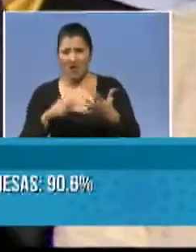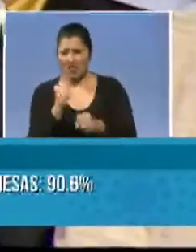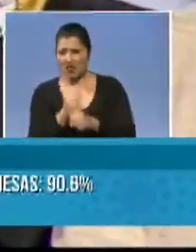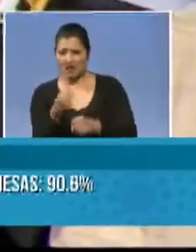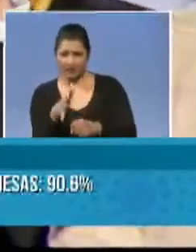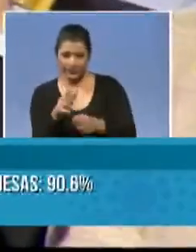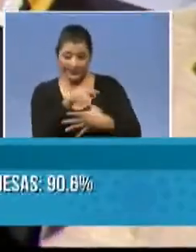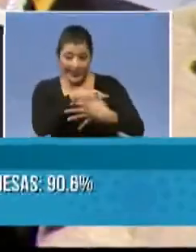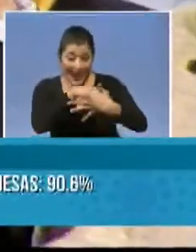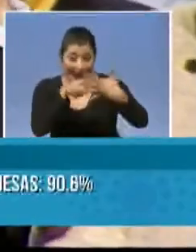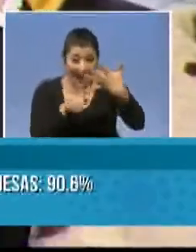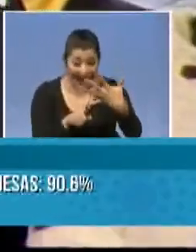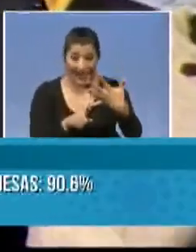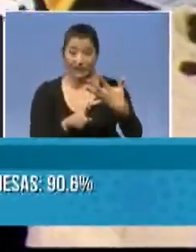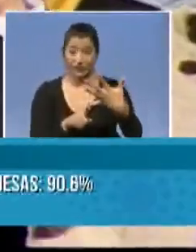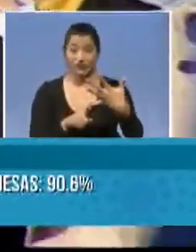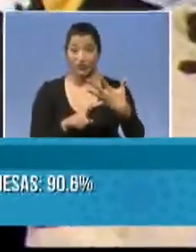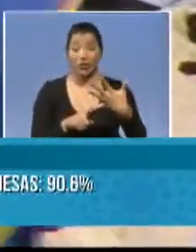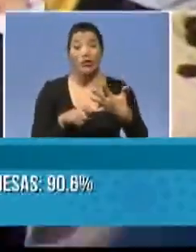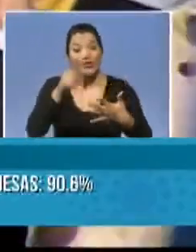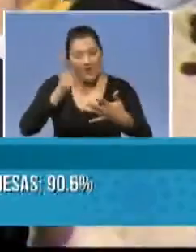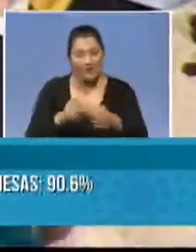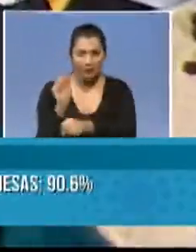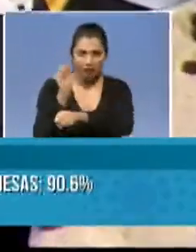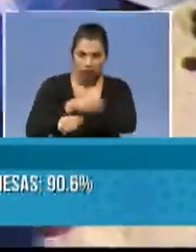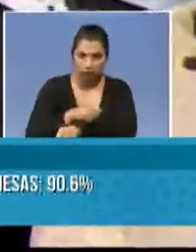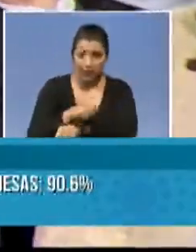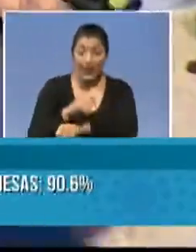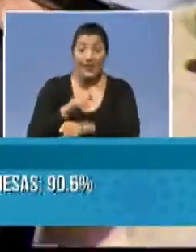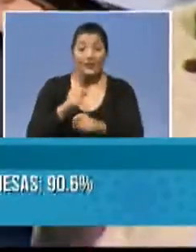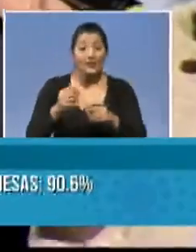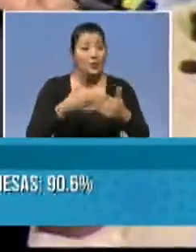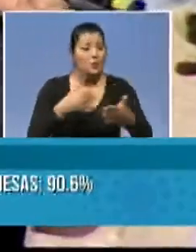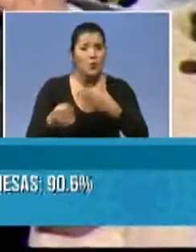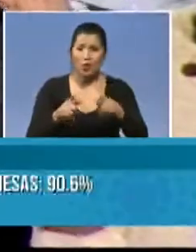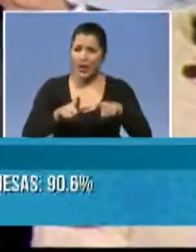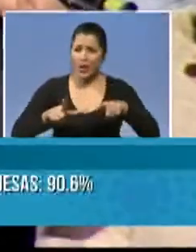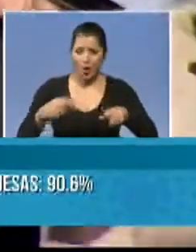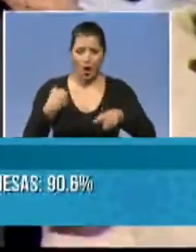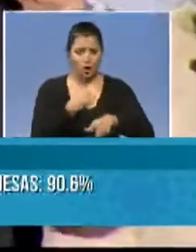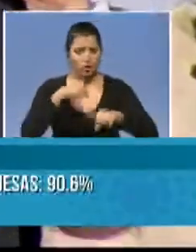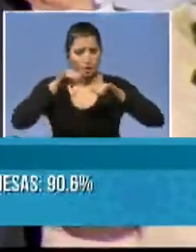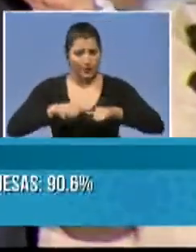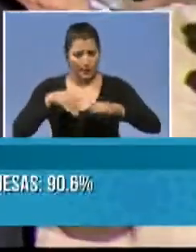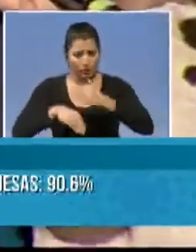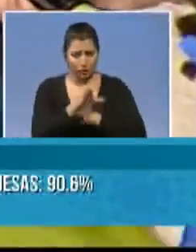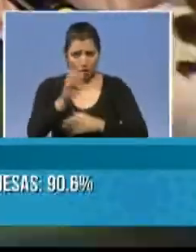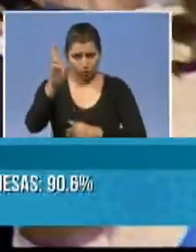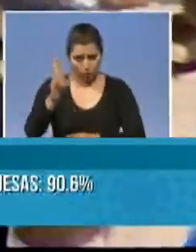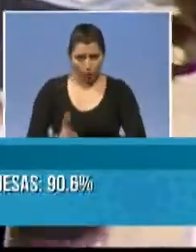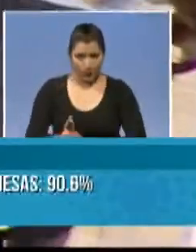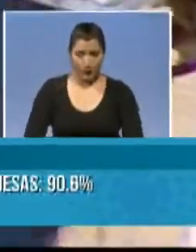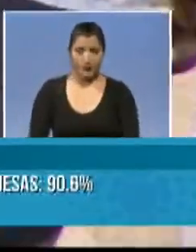mediocridad, esos son los gigantes que vamos a derrotar desde donde quiera que estemos en este país.